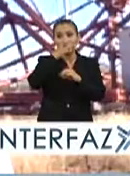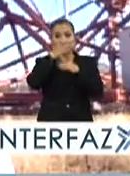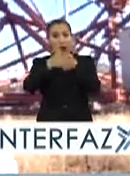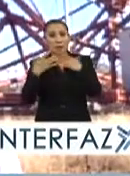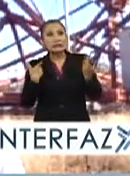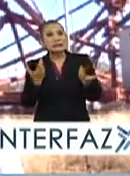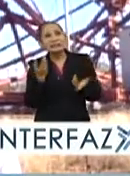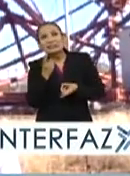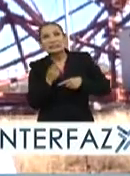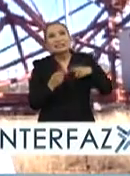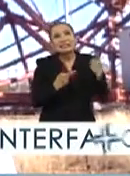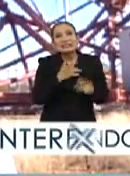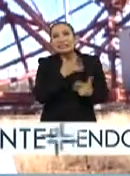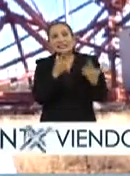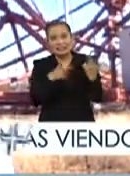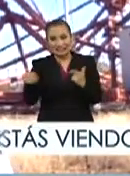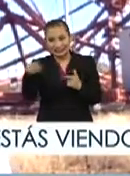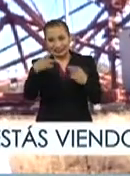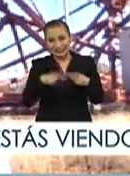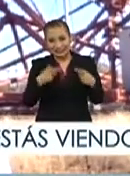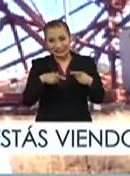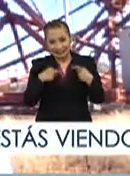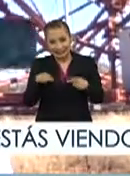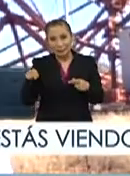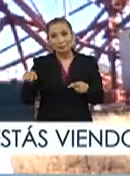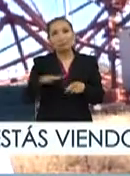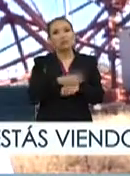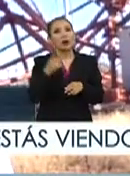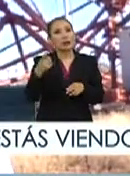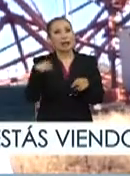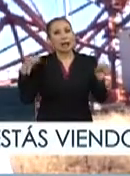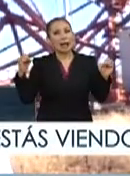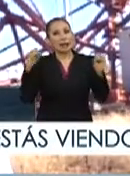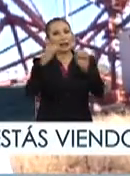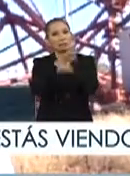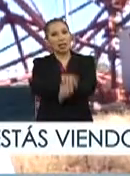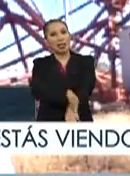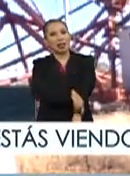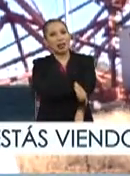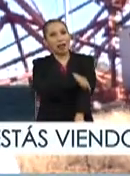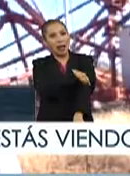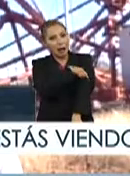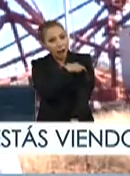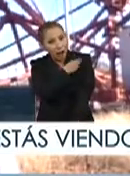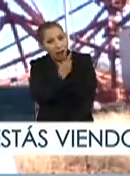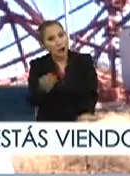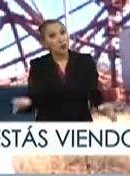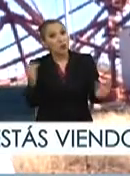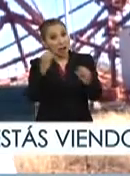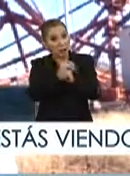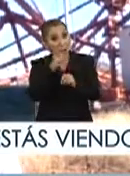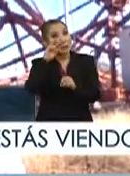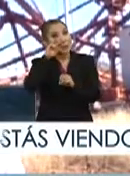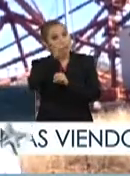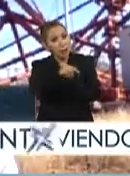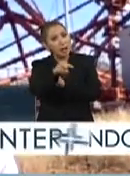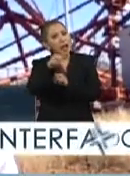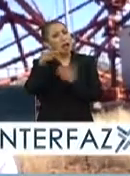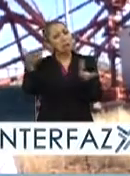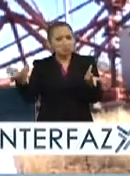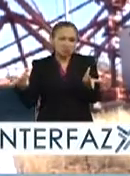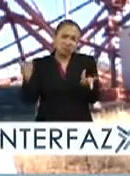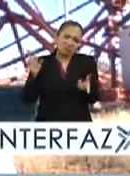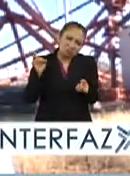cierta expectación, sobre todo en la sociedad, porque es un eclipse largo y va a ser un eclipse que se va a ver,